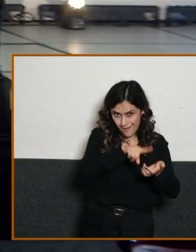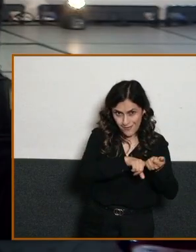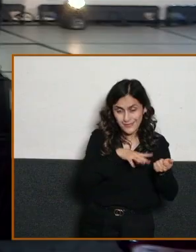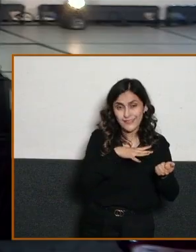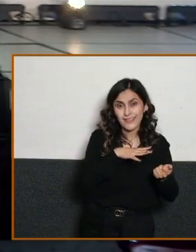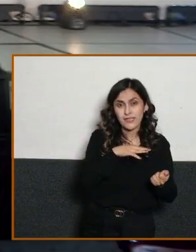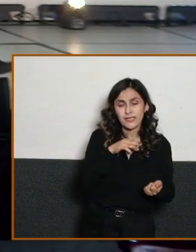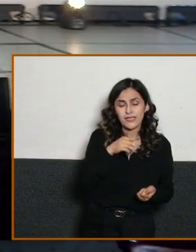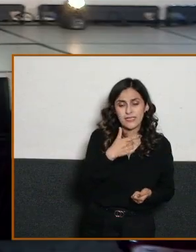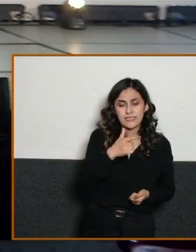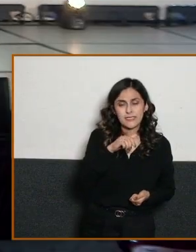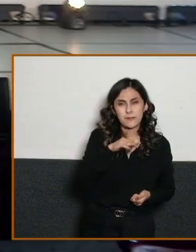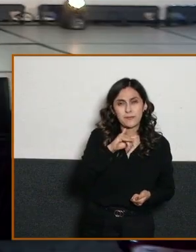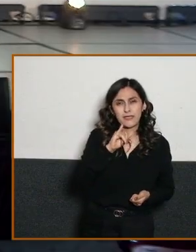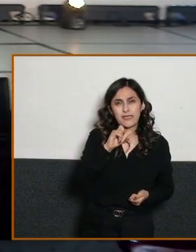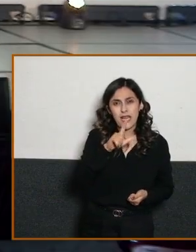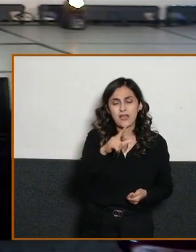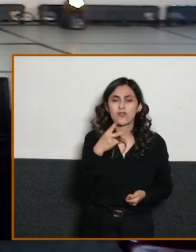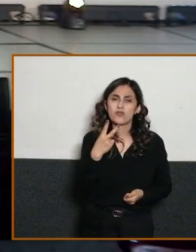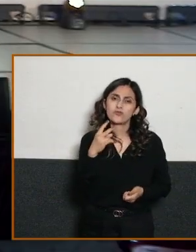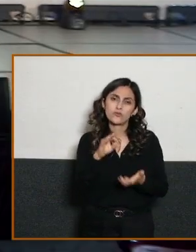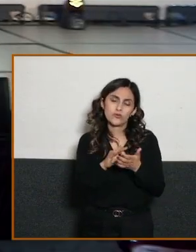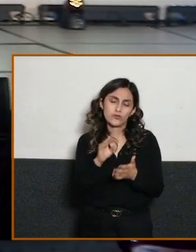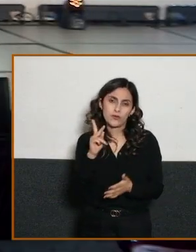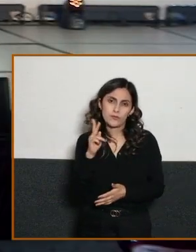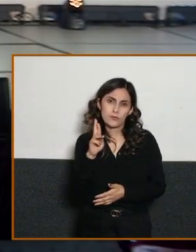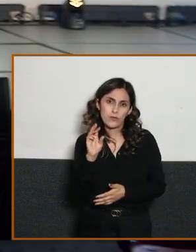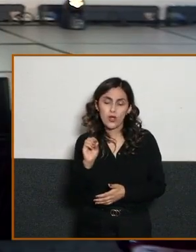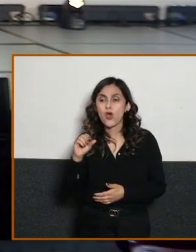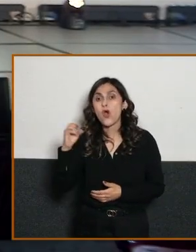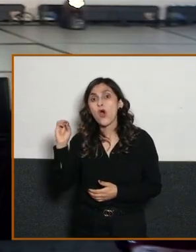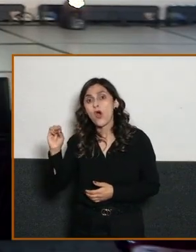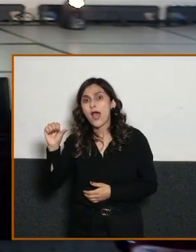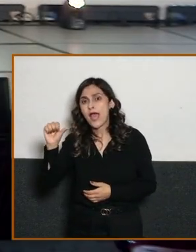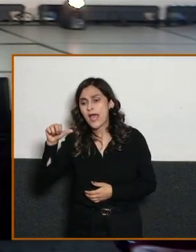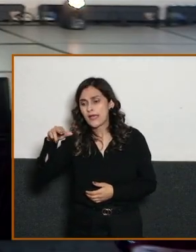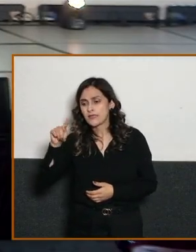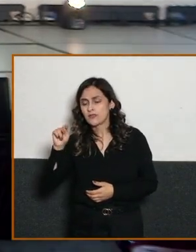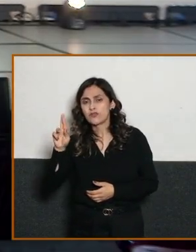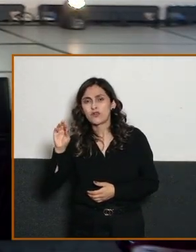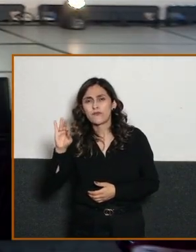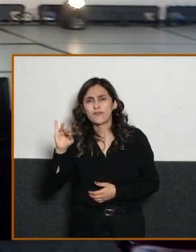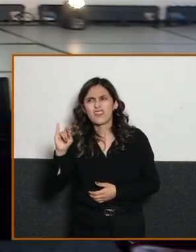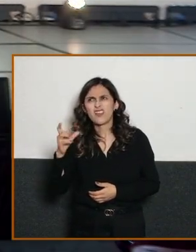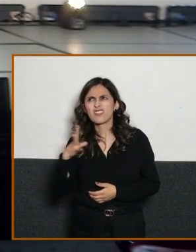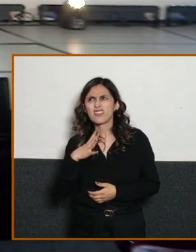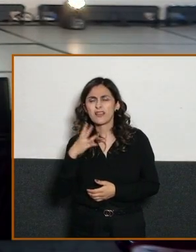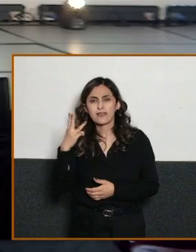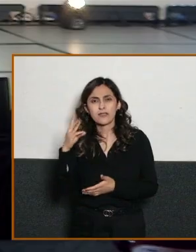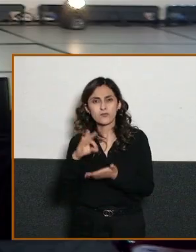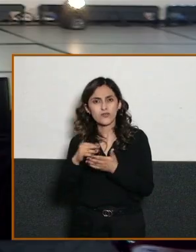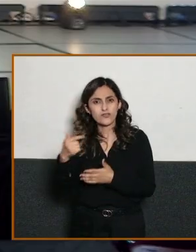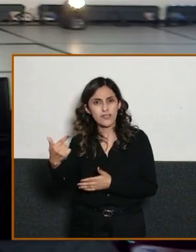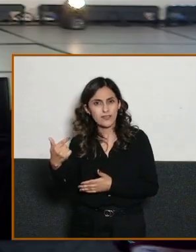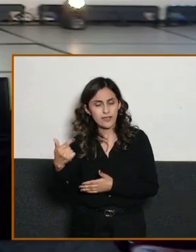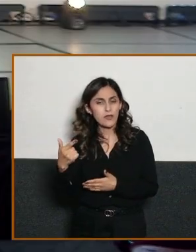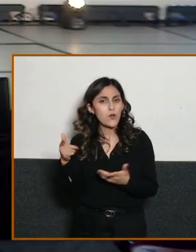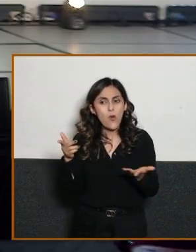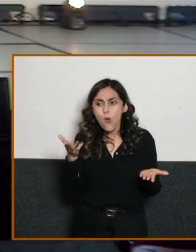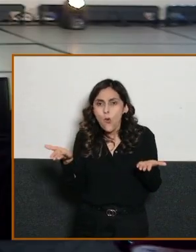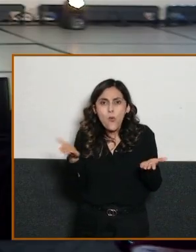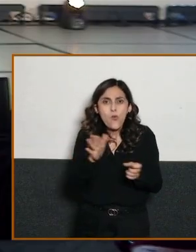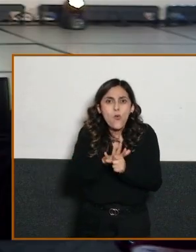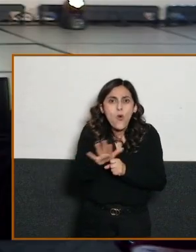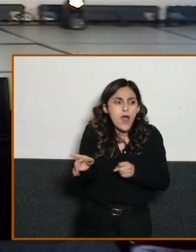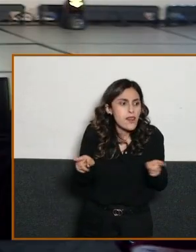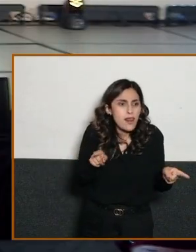modelo, Gemini 2.5 Pro, o Anthropic, que acaba de mandar Claude 3.7 Sonnet. ¿Cuál